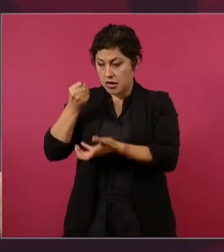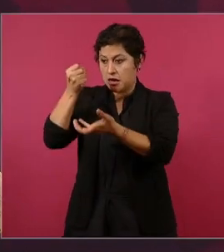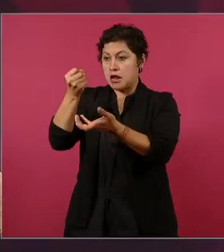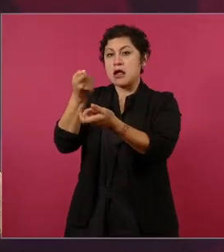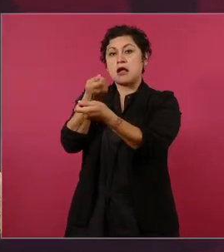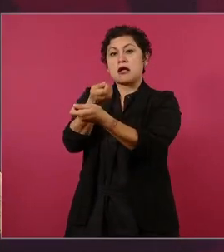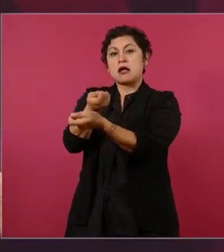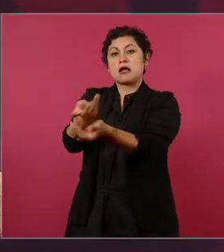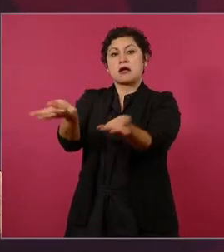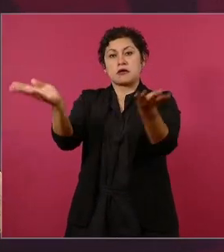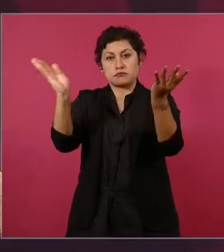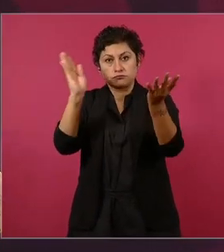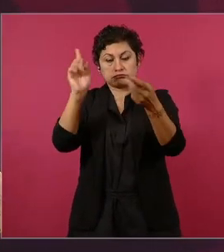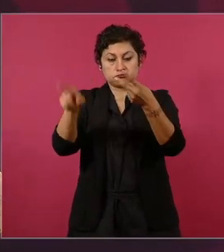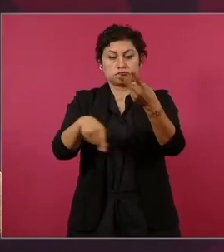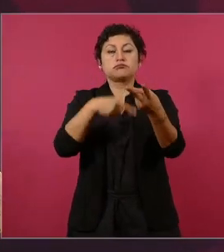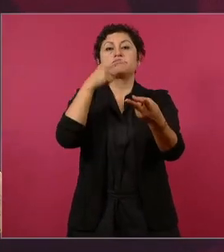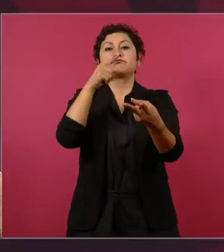distribuyendo el presupuesto.